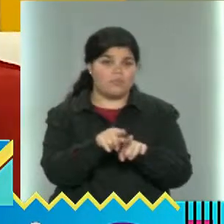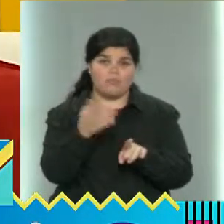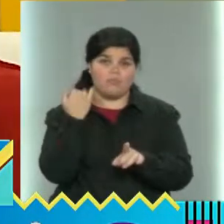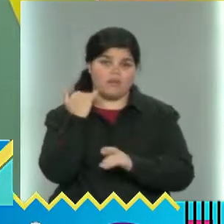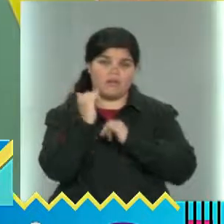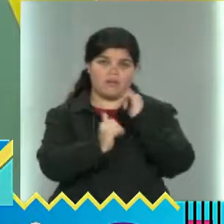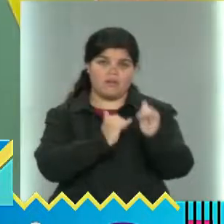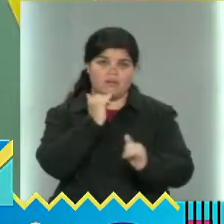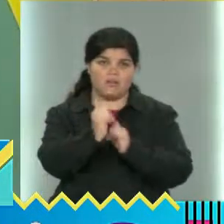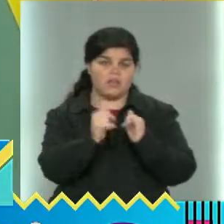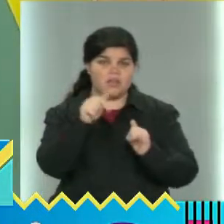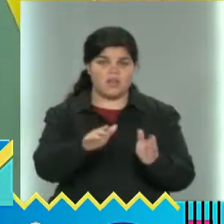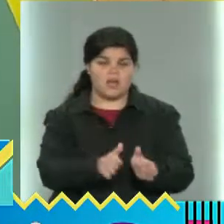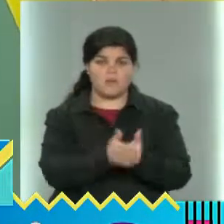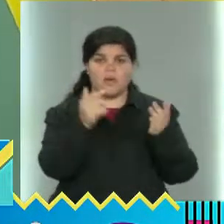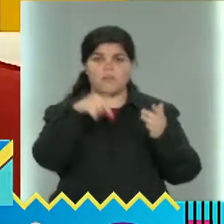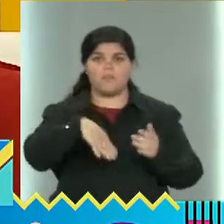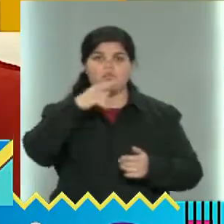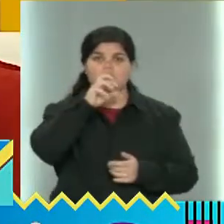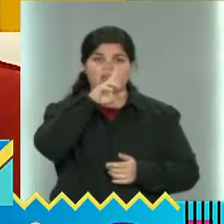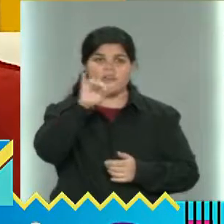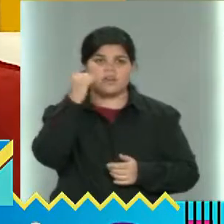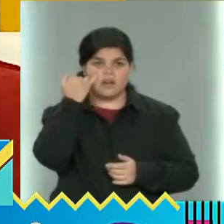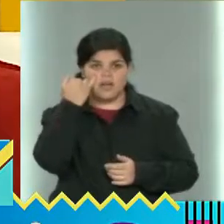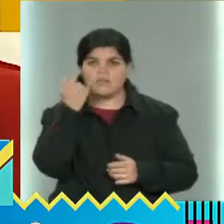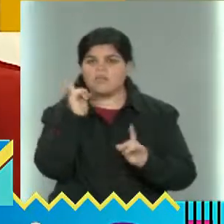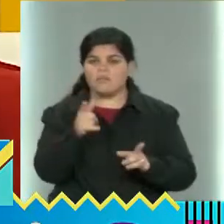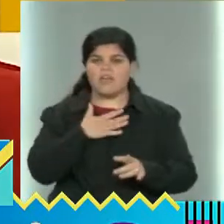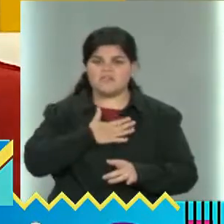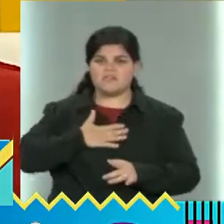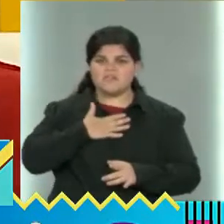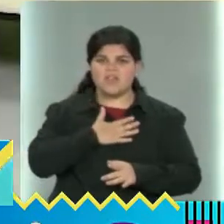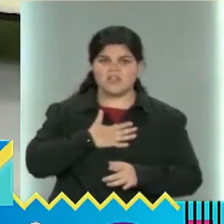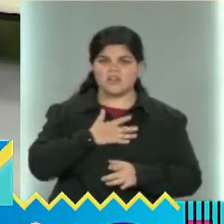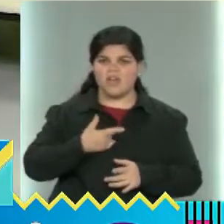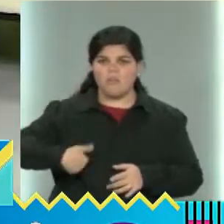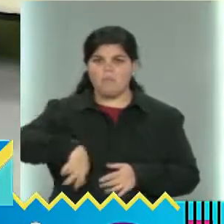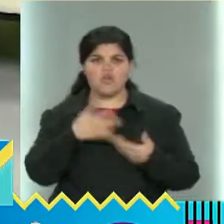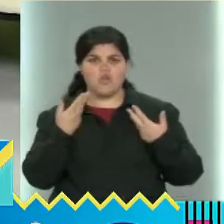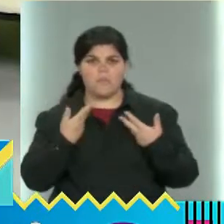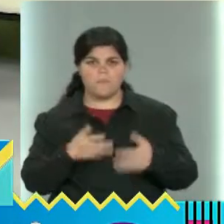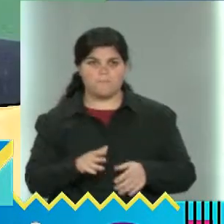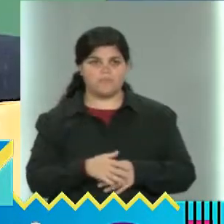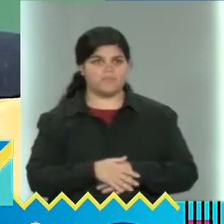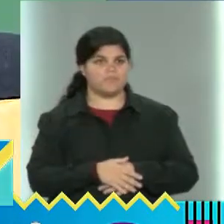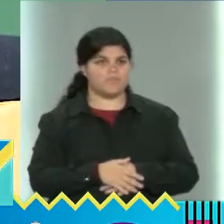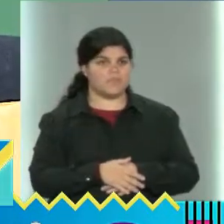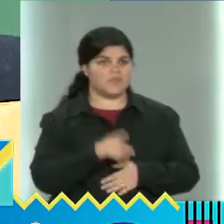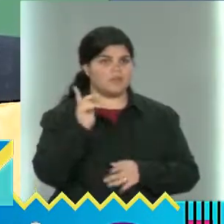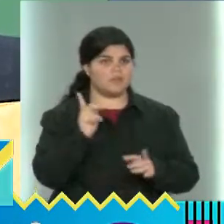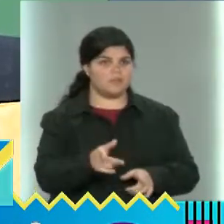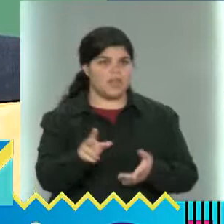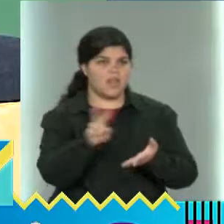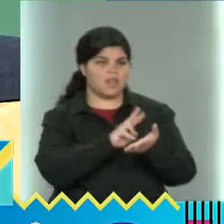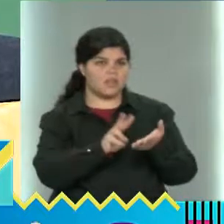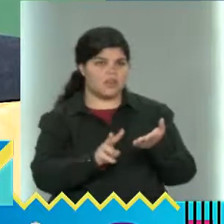que pareciera que los Monterrey viven entre los mendocinos, ¿no? Y forman parte hoy del canon también, de la literatura de las escuelas. Sí, forman